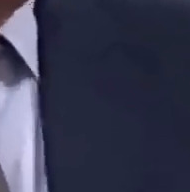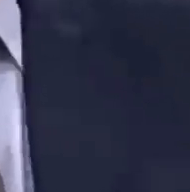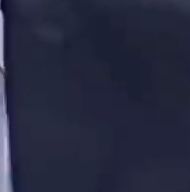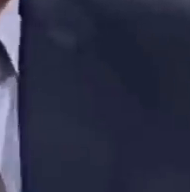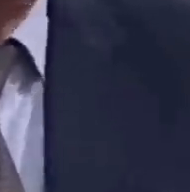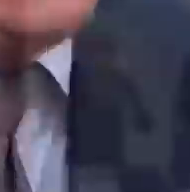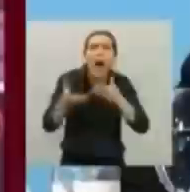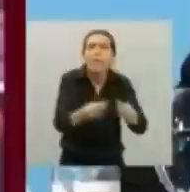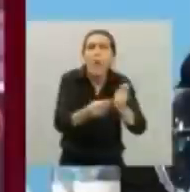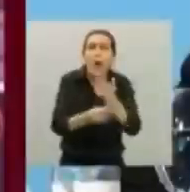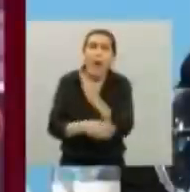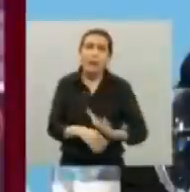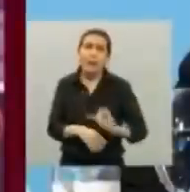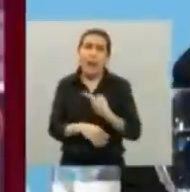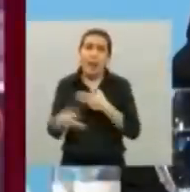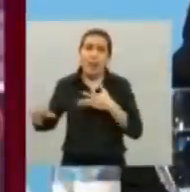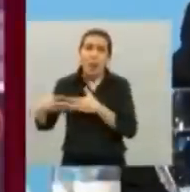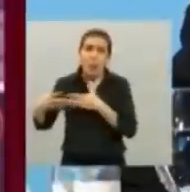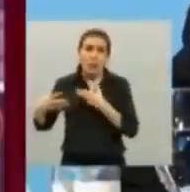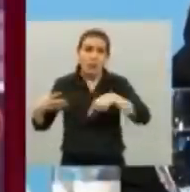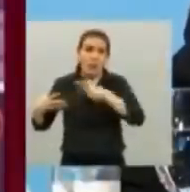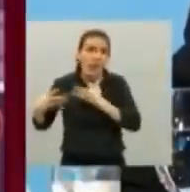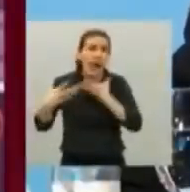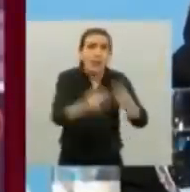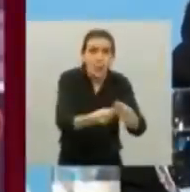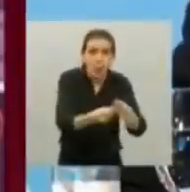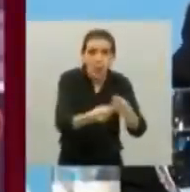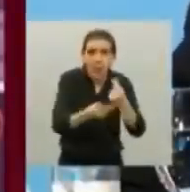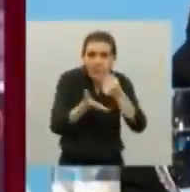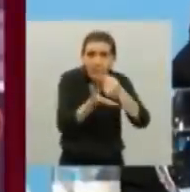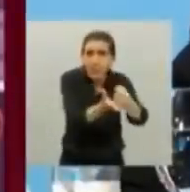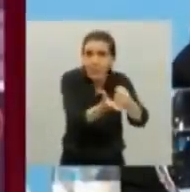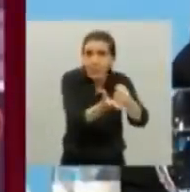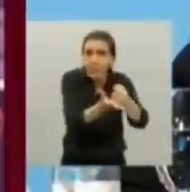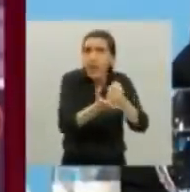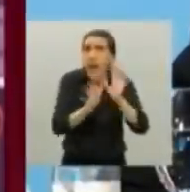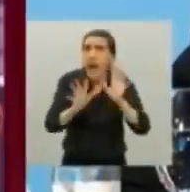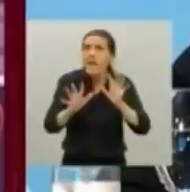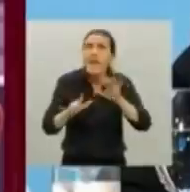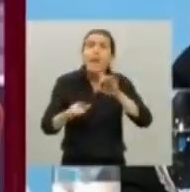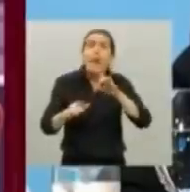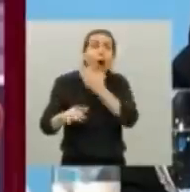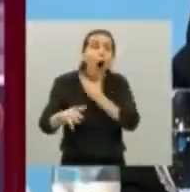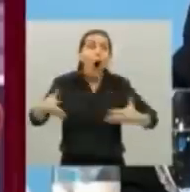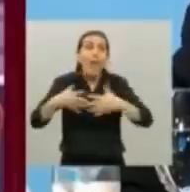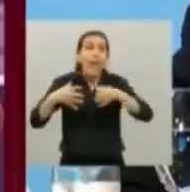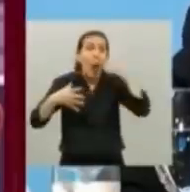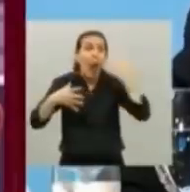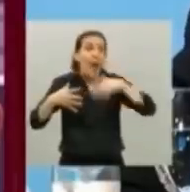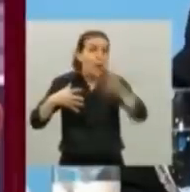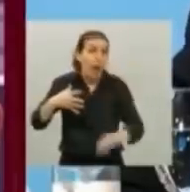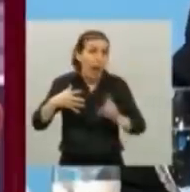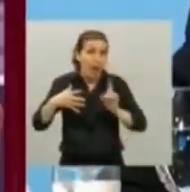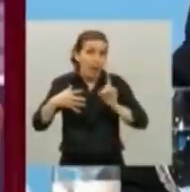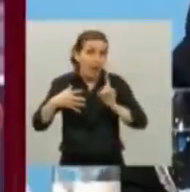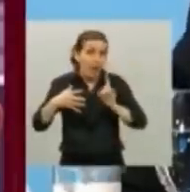para que diga el this país pero vamos tengo gente muriéndose de hambre y me vienen con la boludez de que hay que escribir digamos con la equis